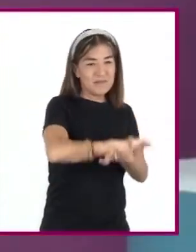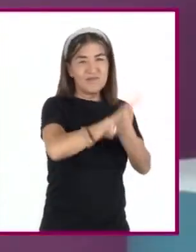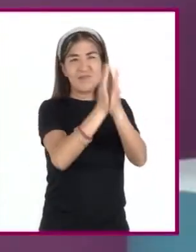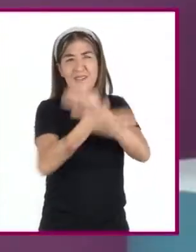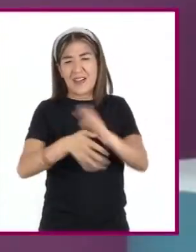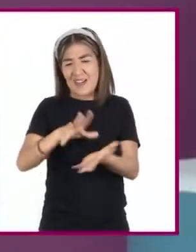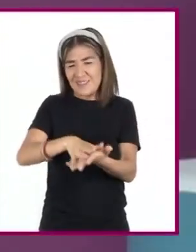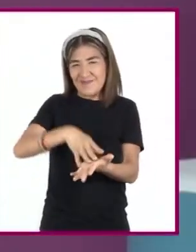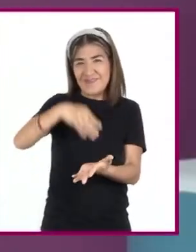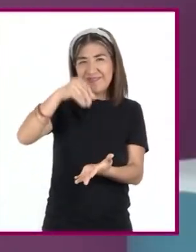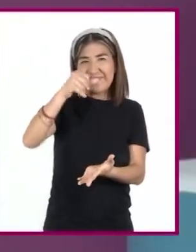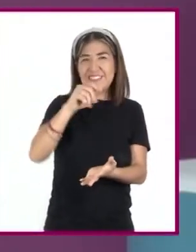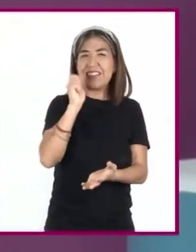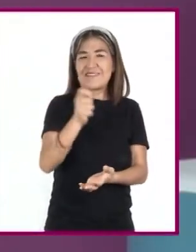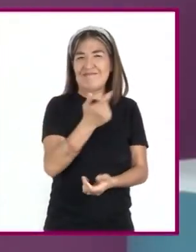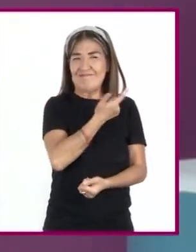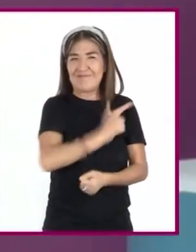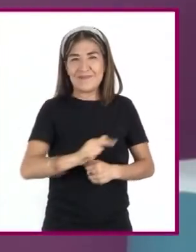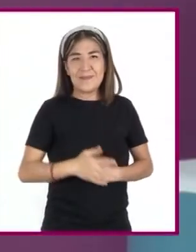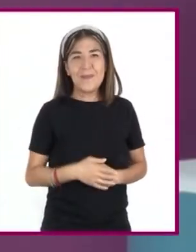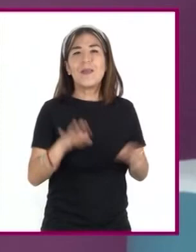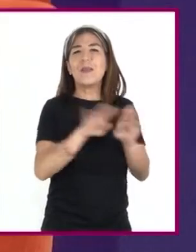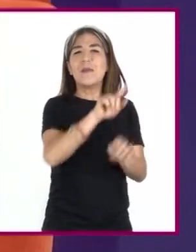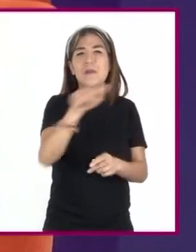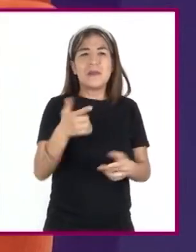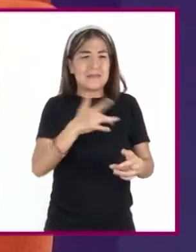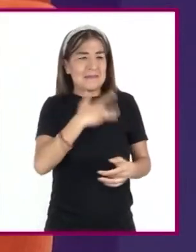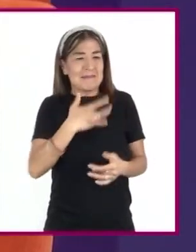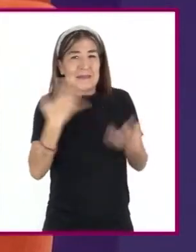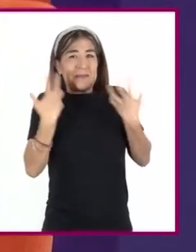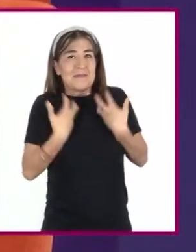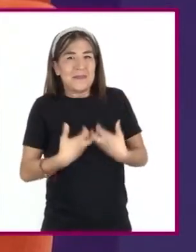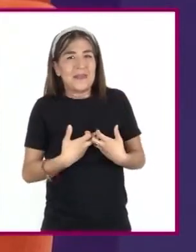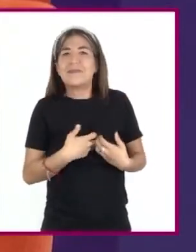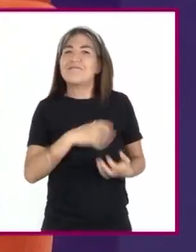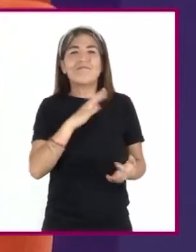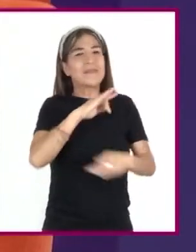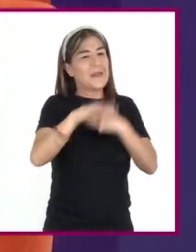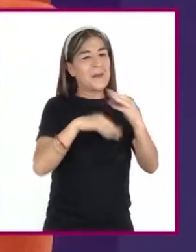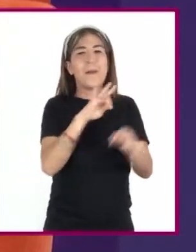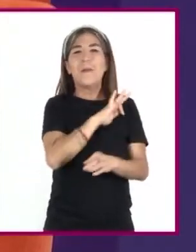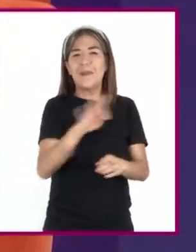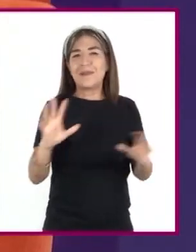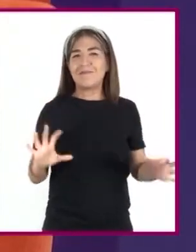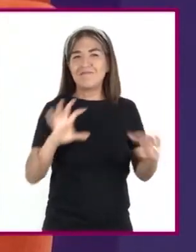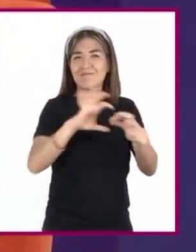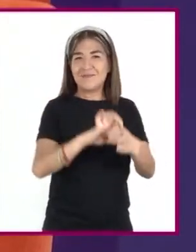viscosidad no tanto. No debe causar espanto porque al final todo embona.